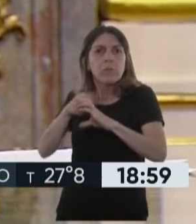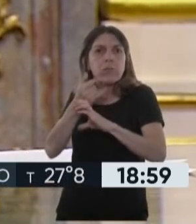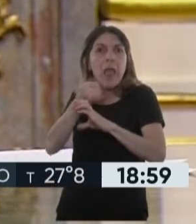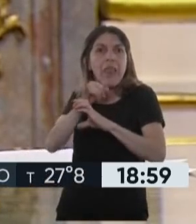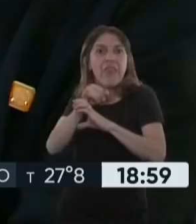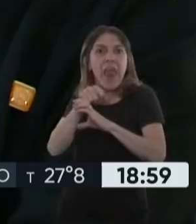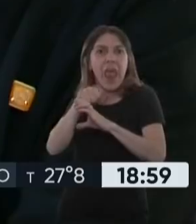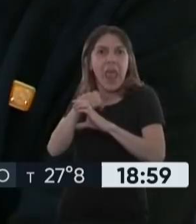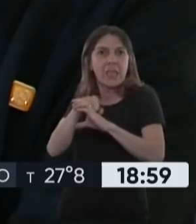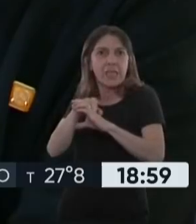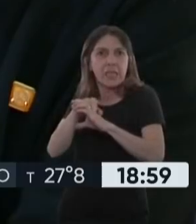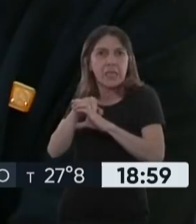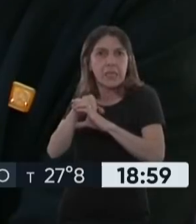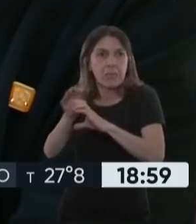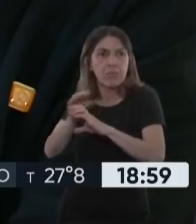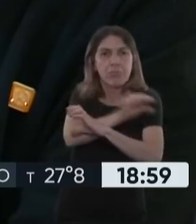enfoca en